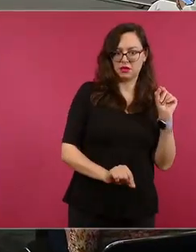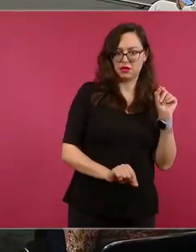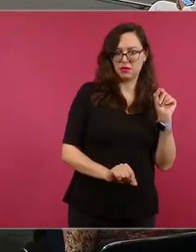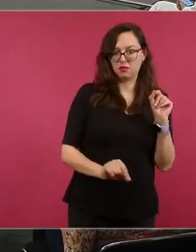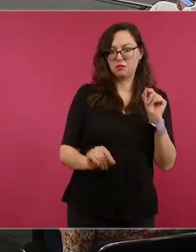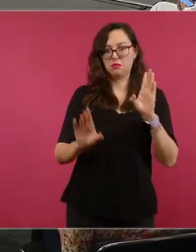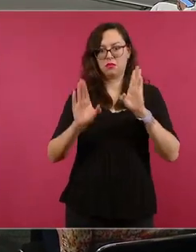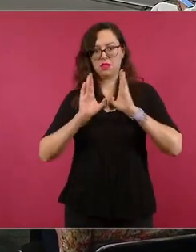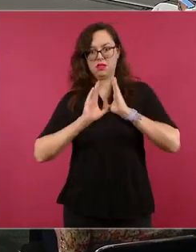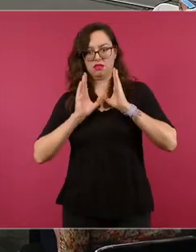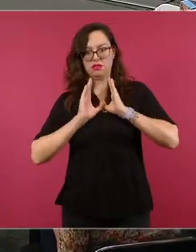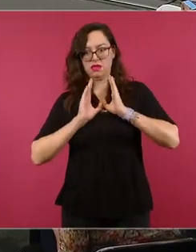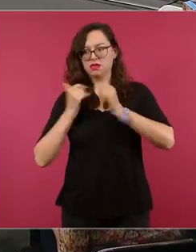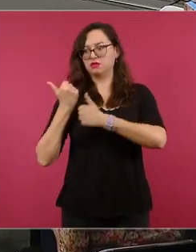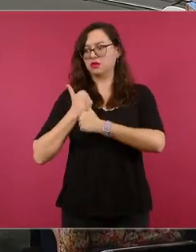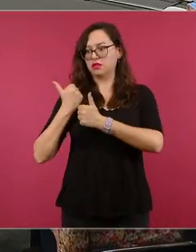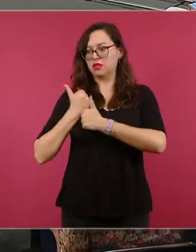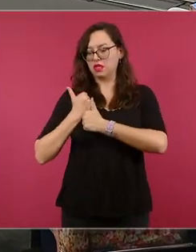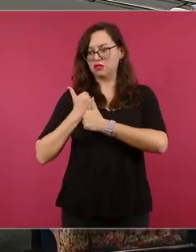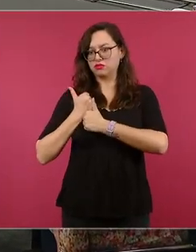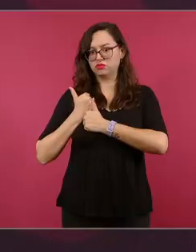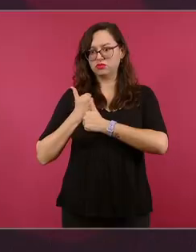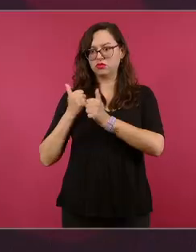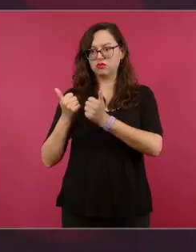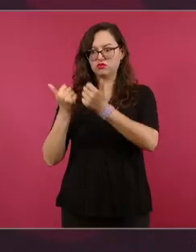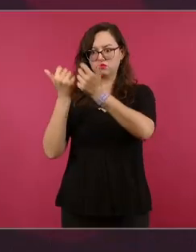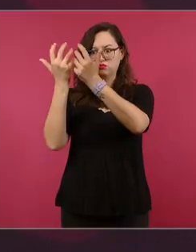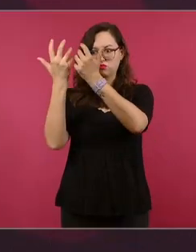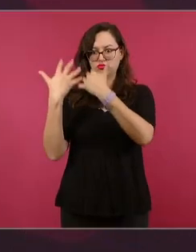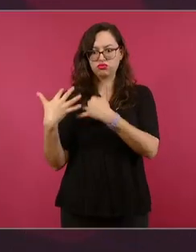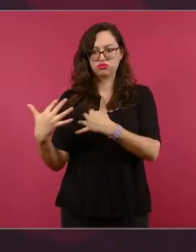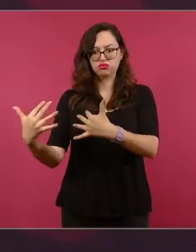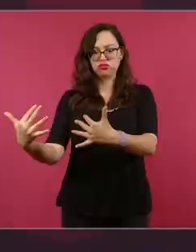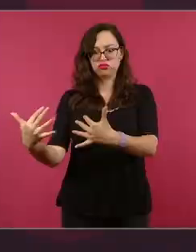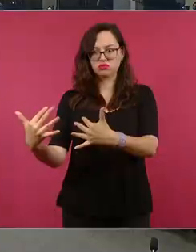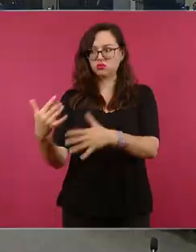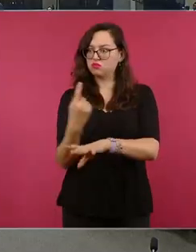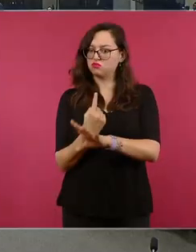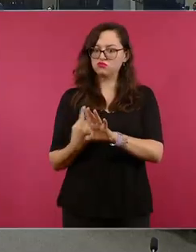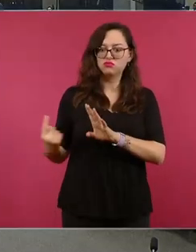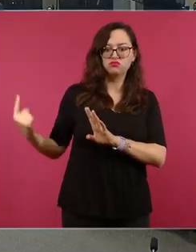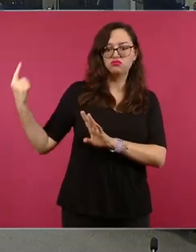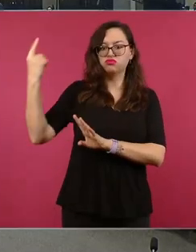no me gustaría que el general, se lo digo